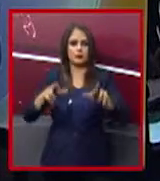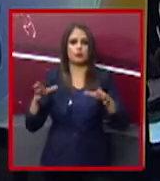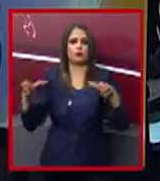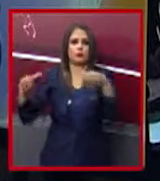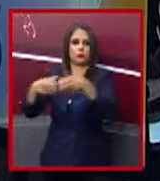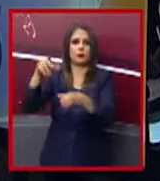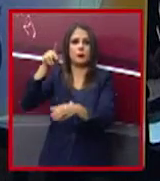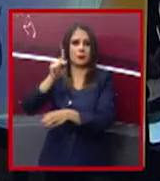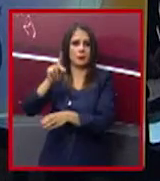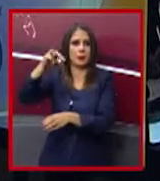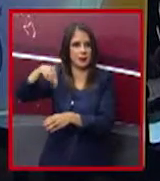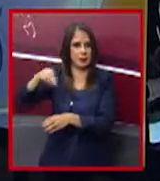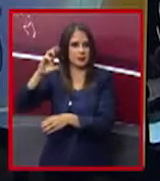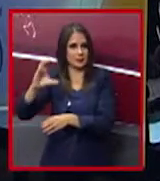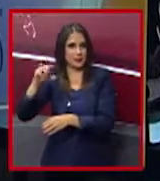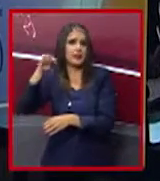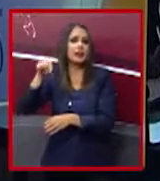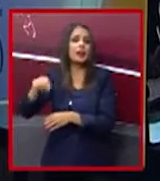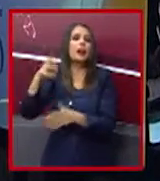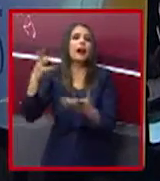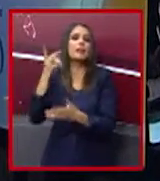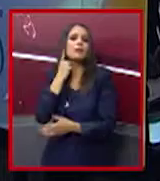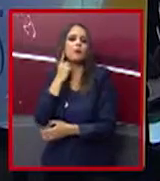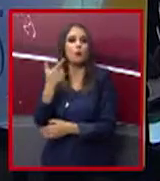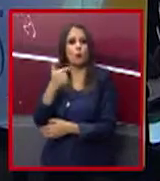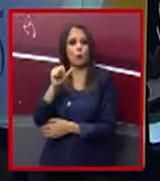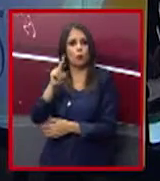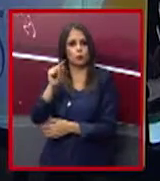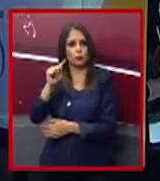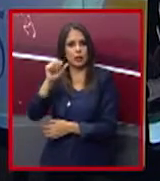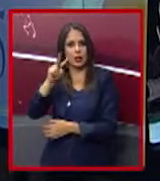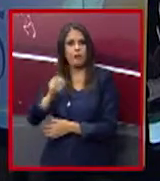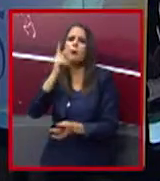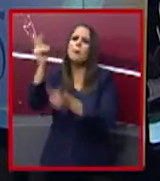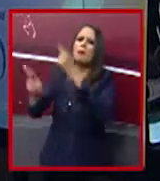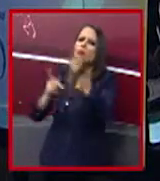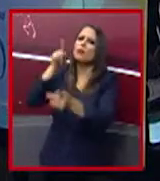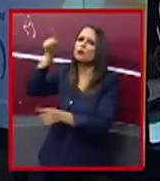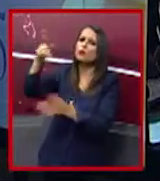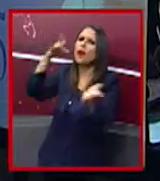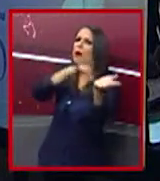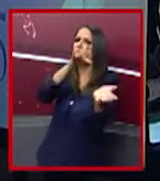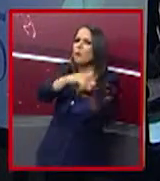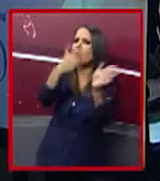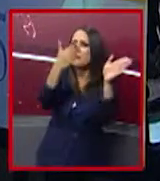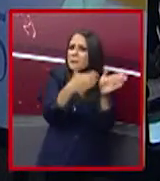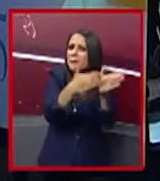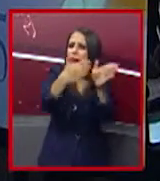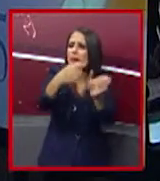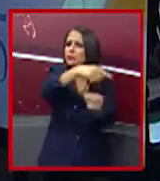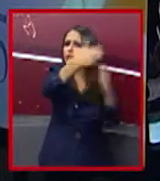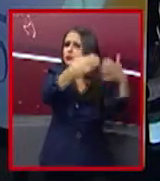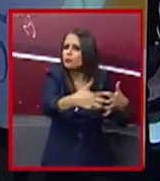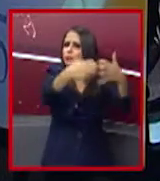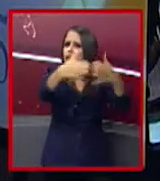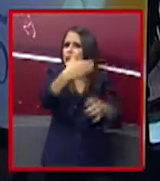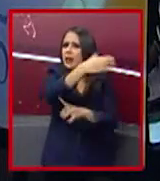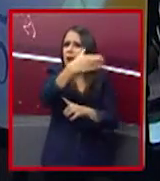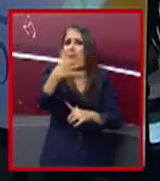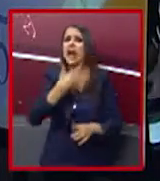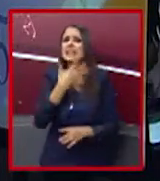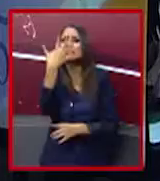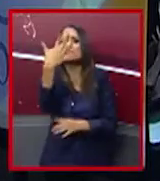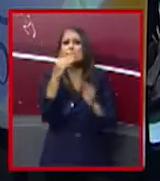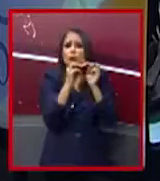del partido Movimiento Ciudadano, el diputado Gustavo Cárdenas cuestionó al funcionario sobre el apoyo a los pequeños productores que tienen menos de 5 hectáreas